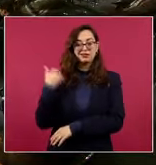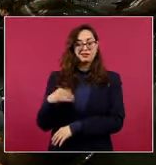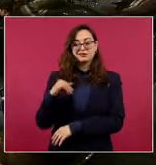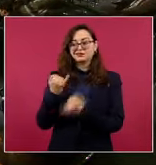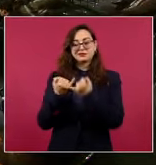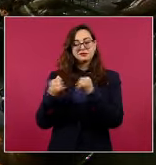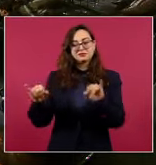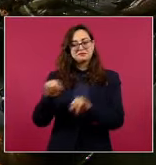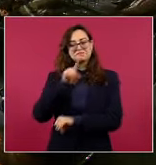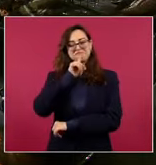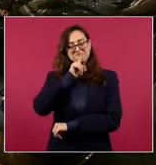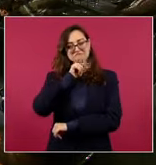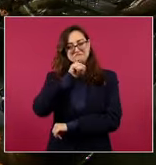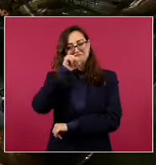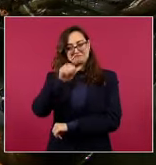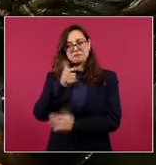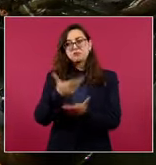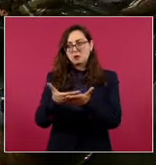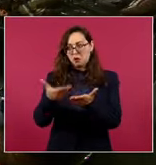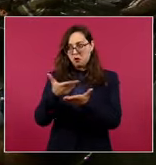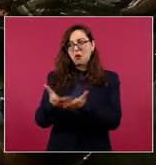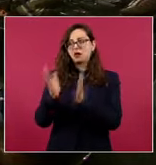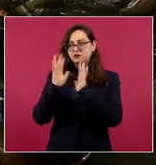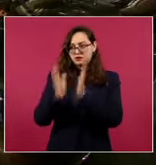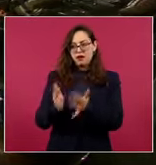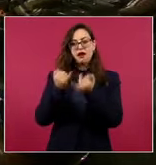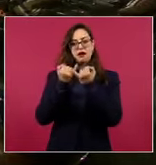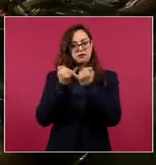Bueno, creo que